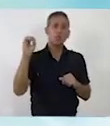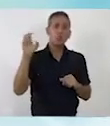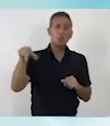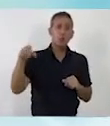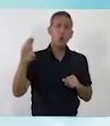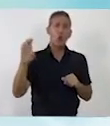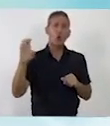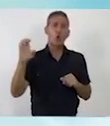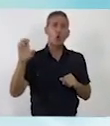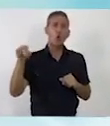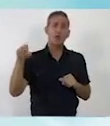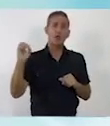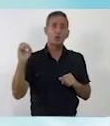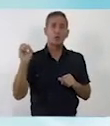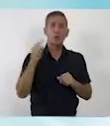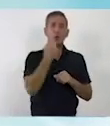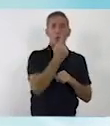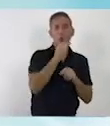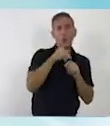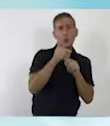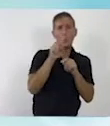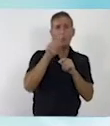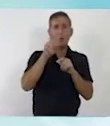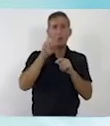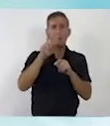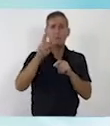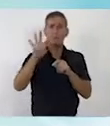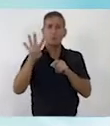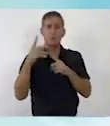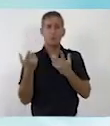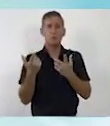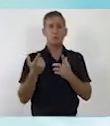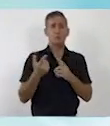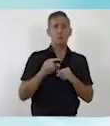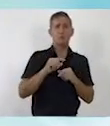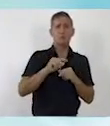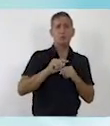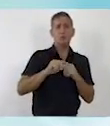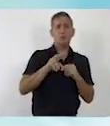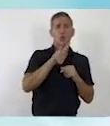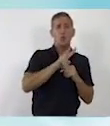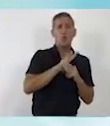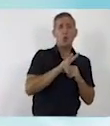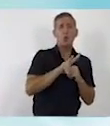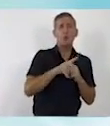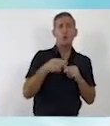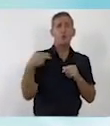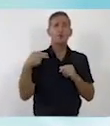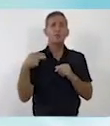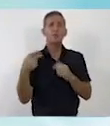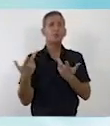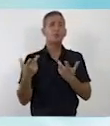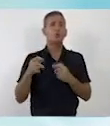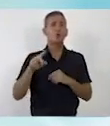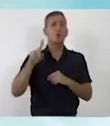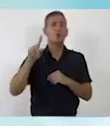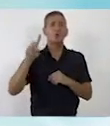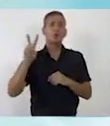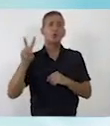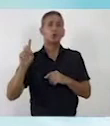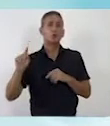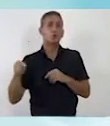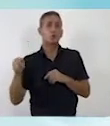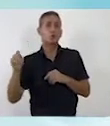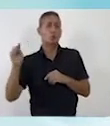es 1,24 litros, que el volumen del cloruro de hidrógeno que se obtuvo fue de 2,48 litros. Y cuando se